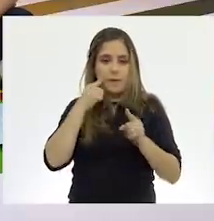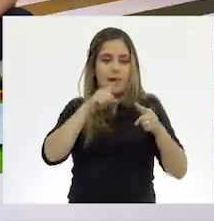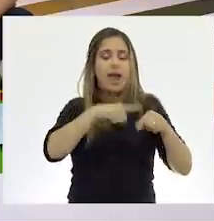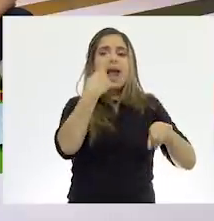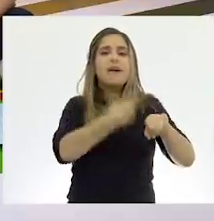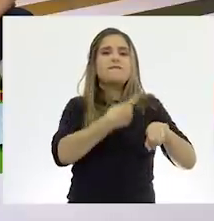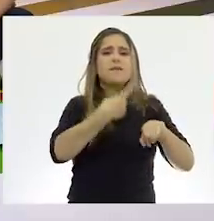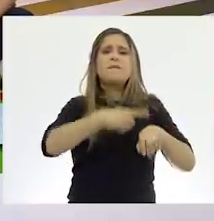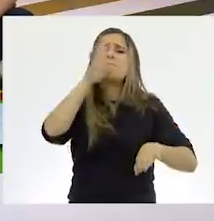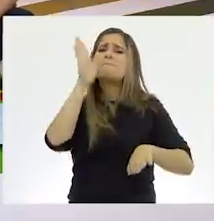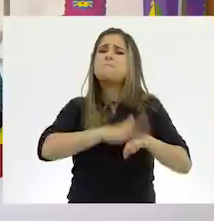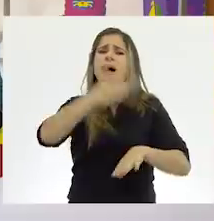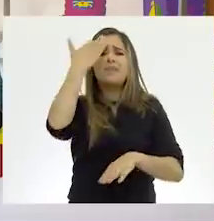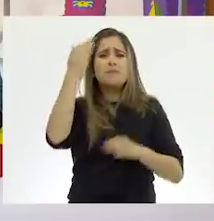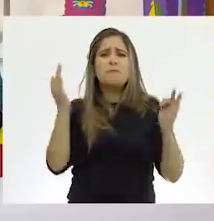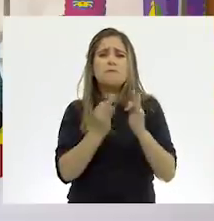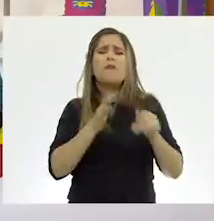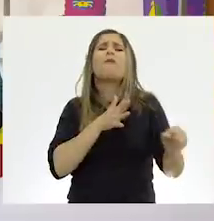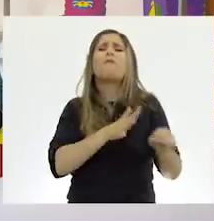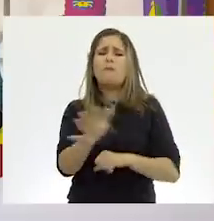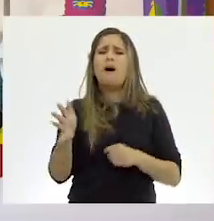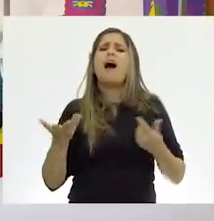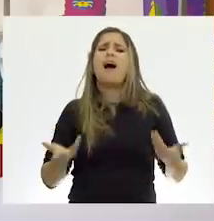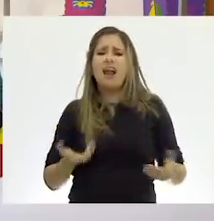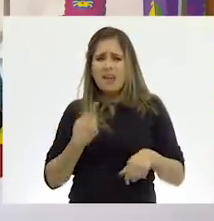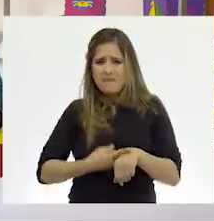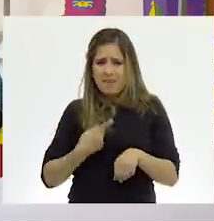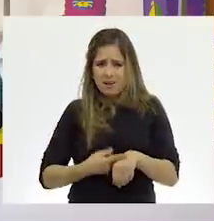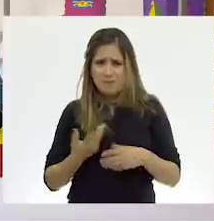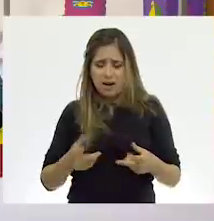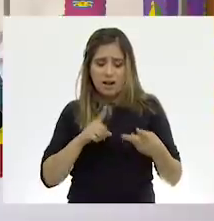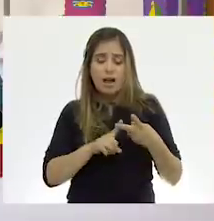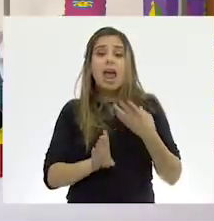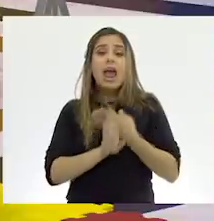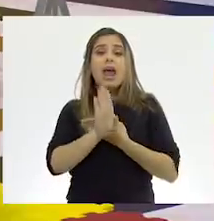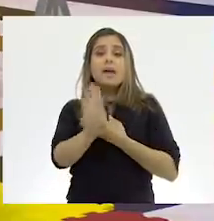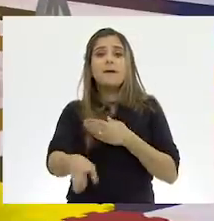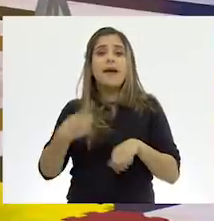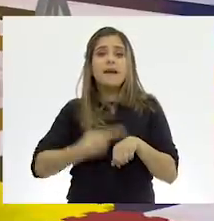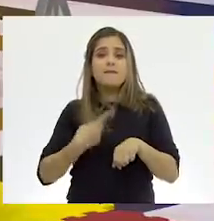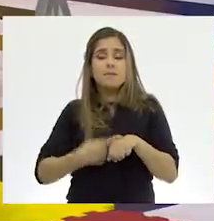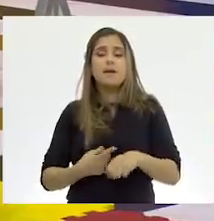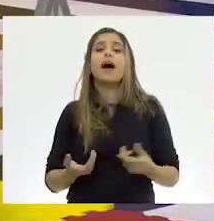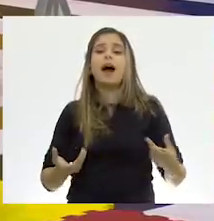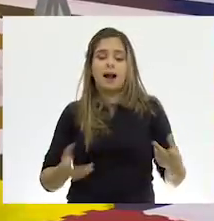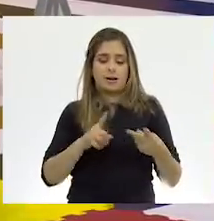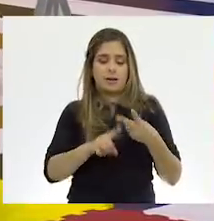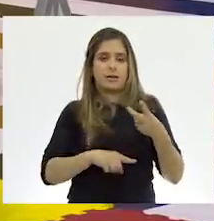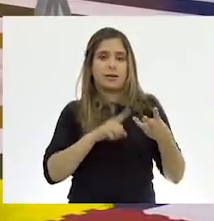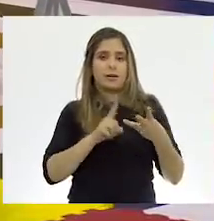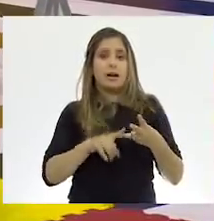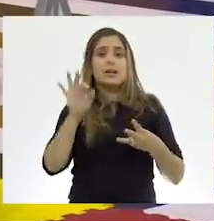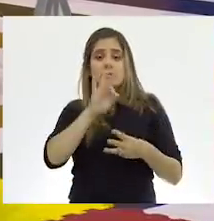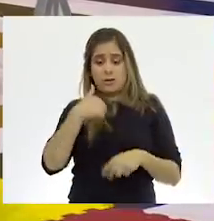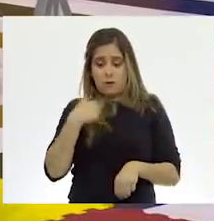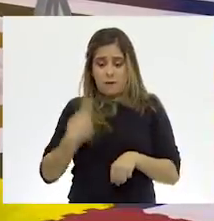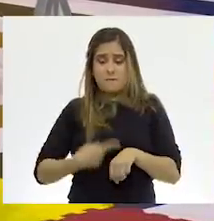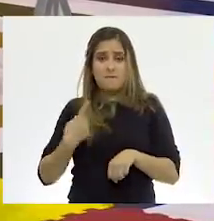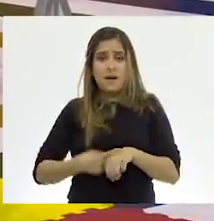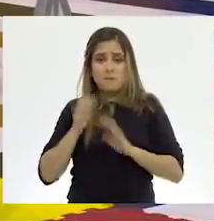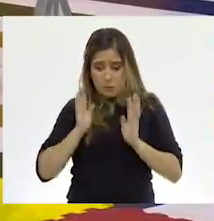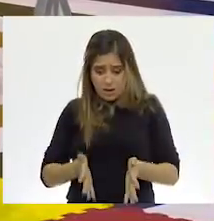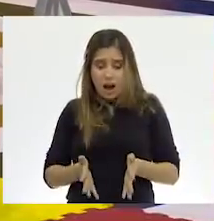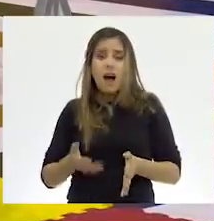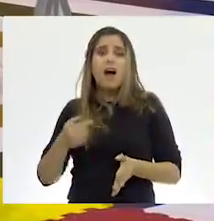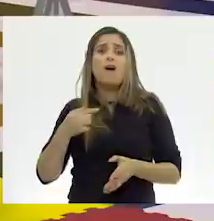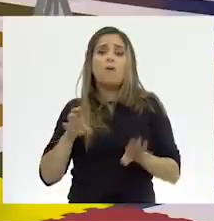más comunes, ¿sí? El cómo evitar enfermarte, el qué pasaba si ya estabas enfermo. O el por